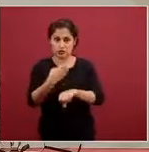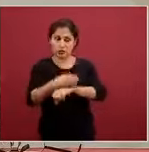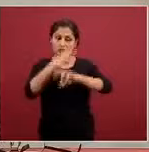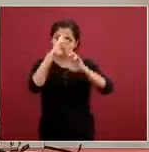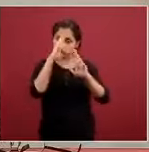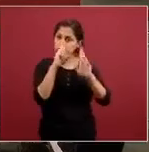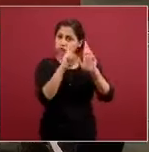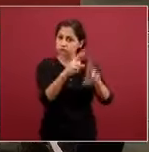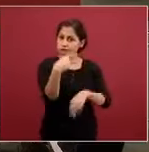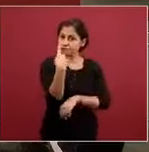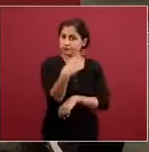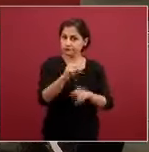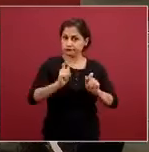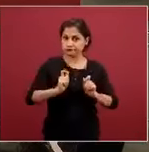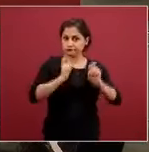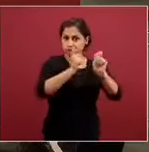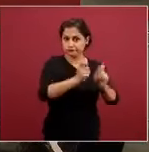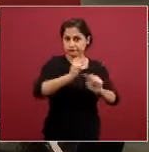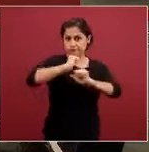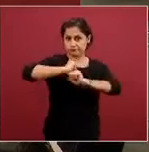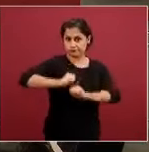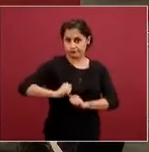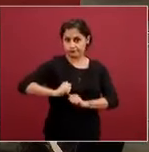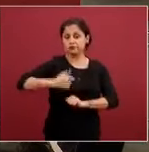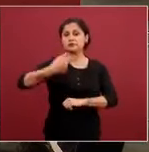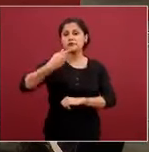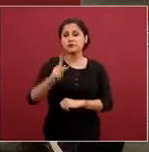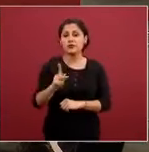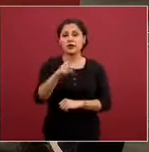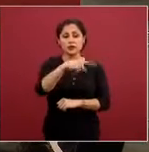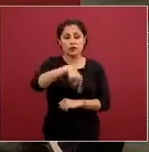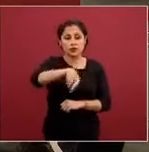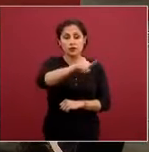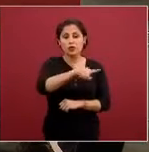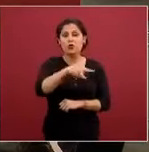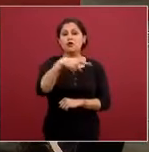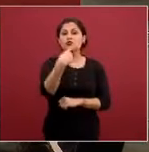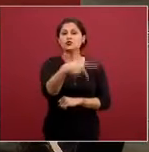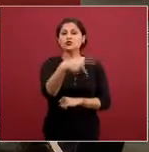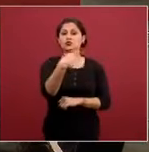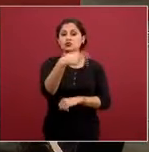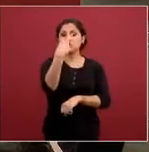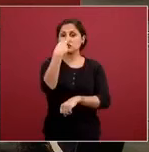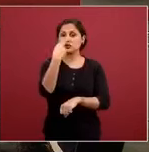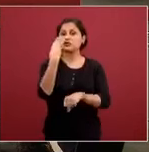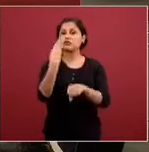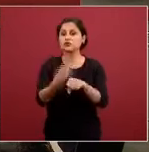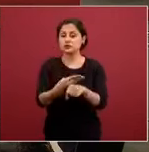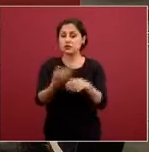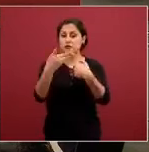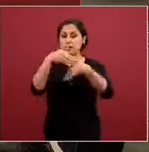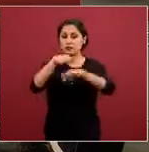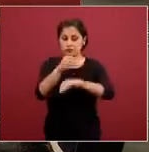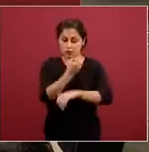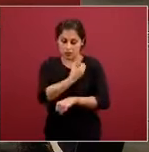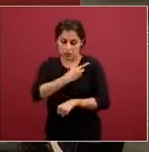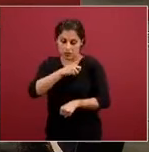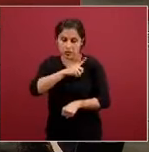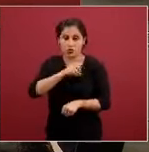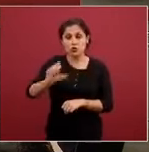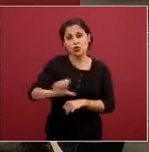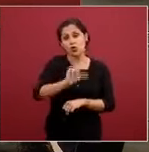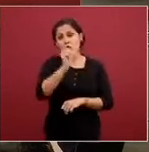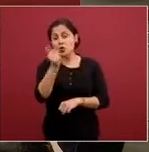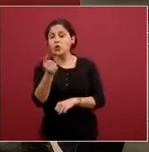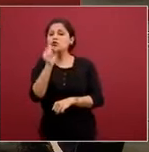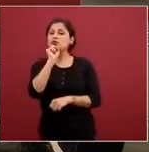también ellas y ellos tienen otras atribuciones adicionales a la sanitaria que les permiten actuar sobre el